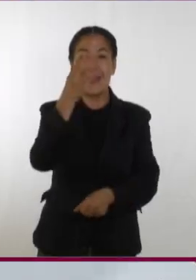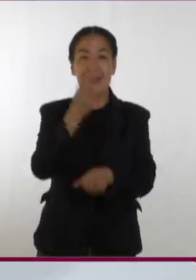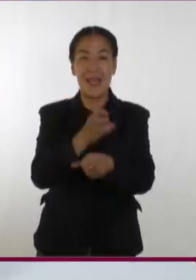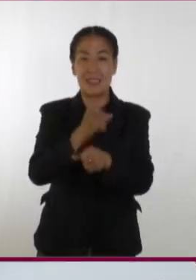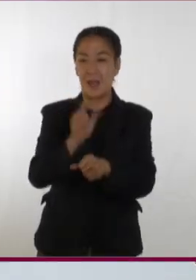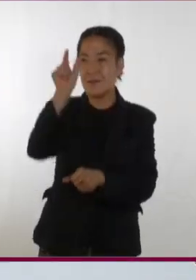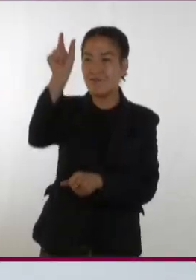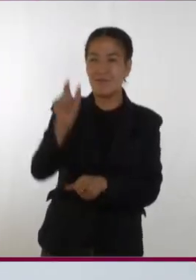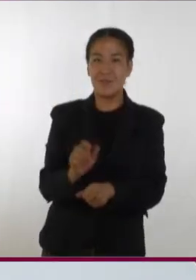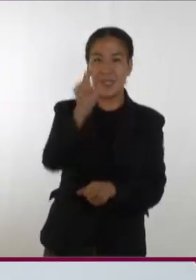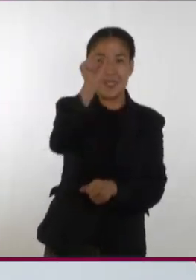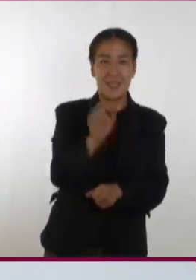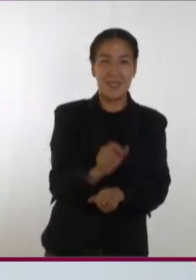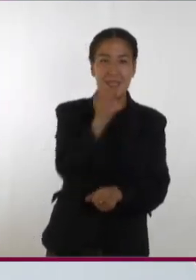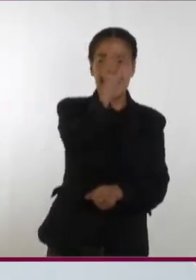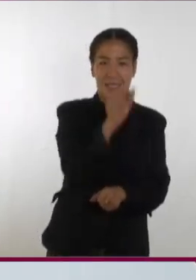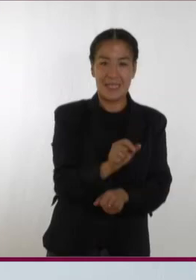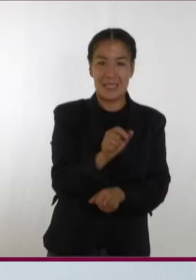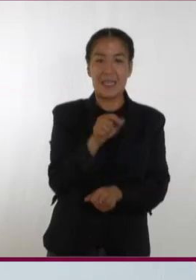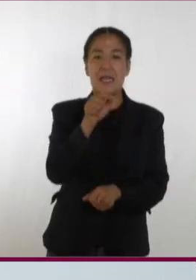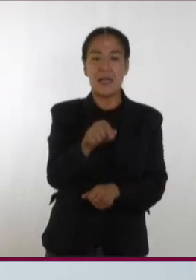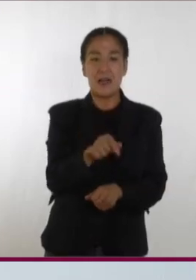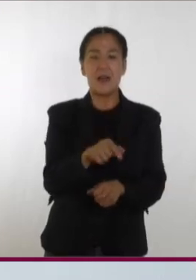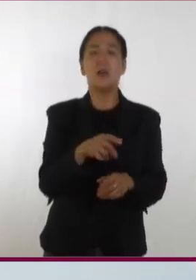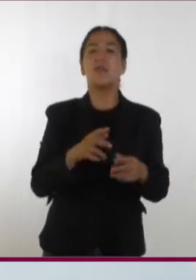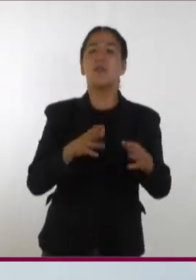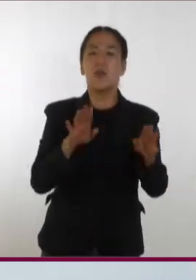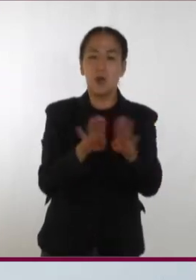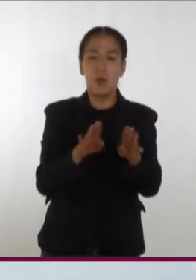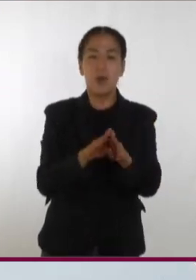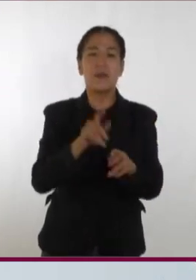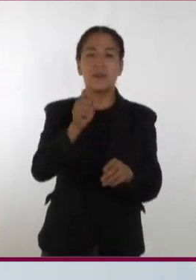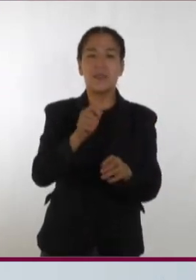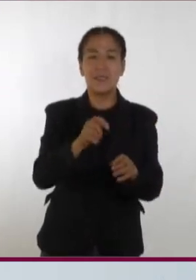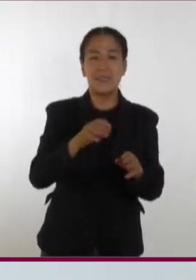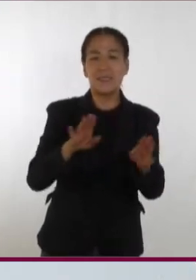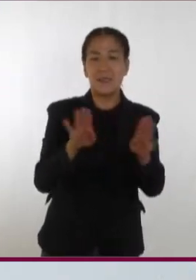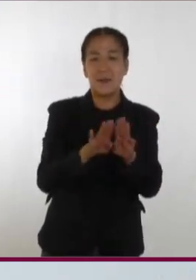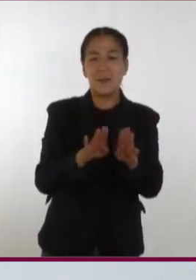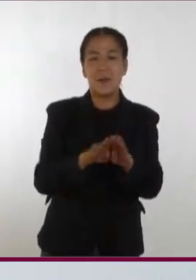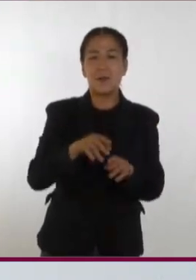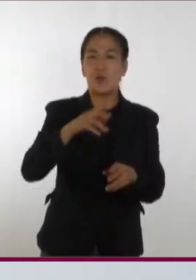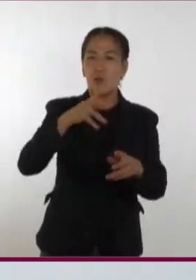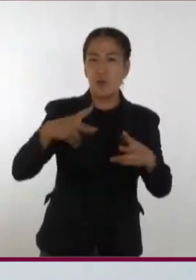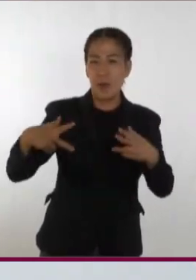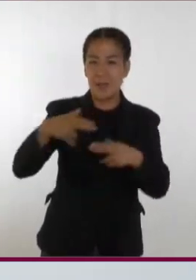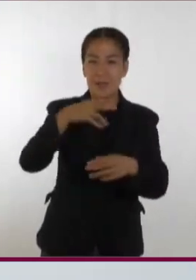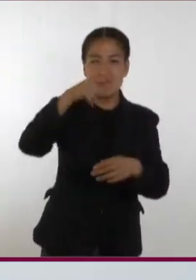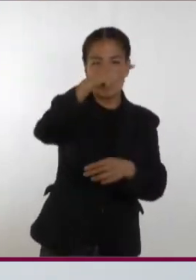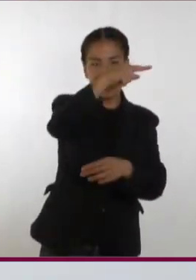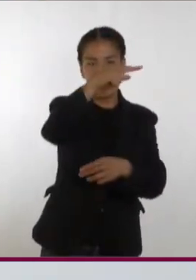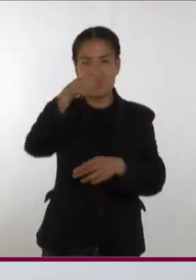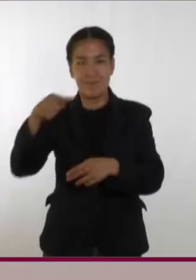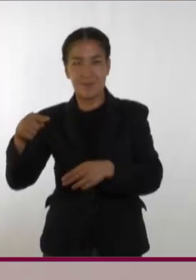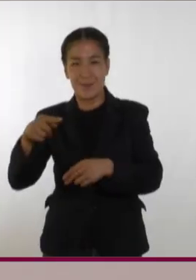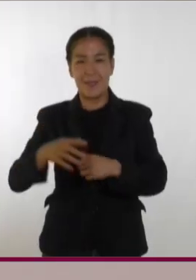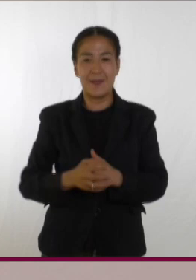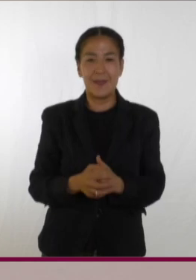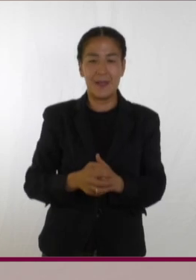Ahora, en la tercera columna de los cuadritos de nuestra tableta, vamos a realizar un corte en diagonal. Muy bien.